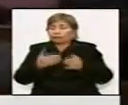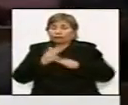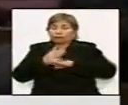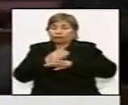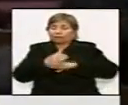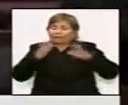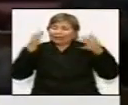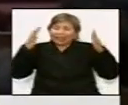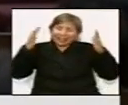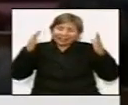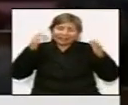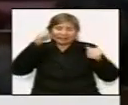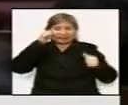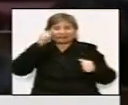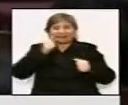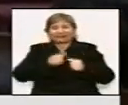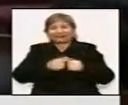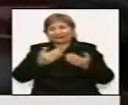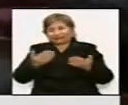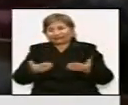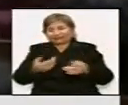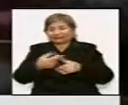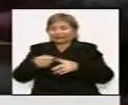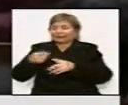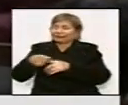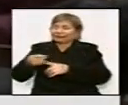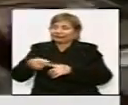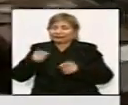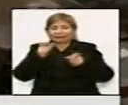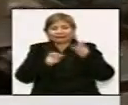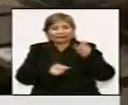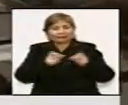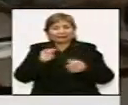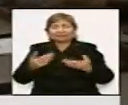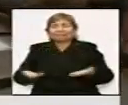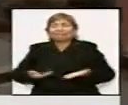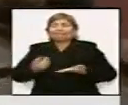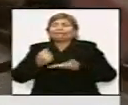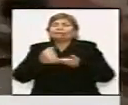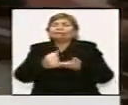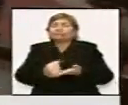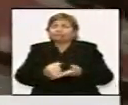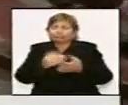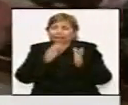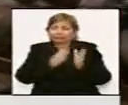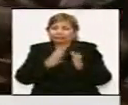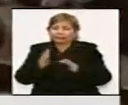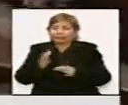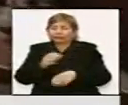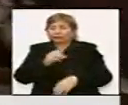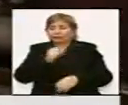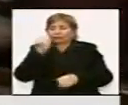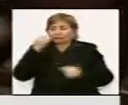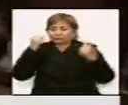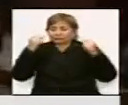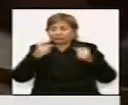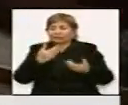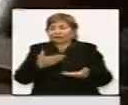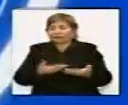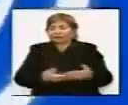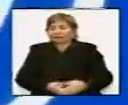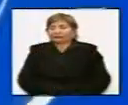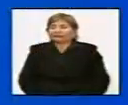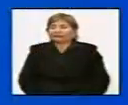de aplausos se recordó y rindió el homenaje a diversas personas que contribuyeron a la formación del sindicato legislativo.